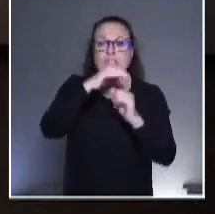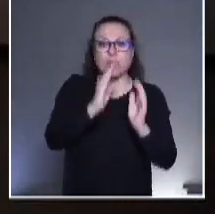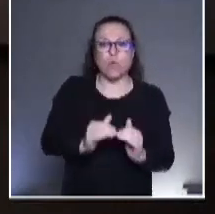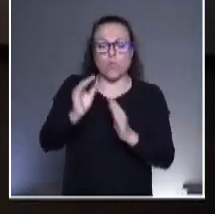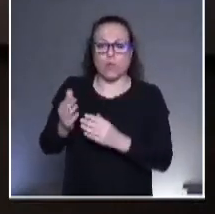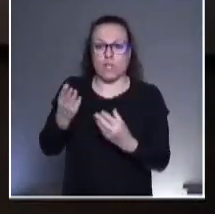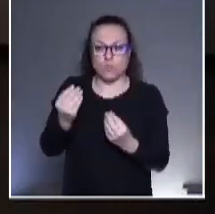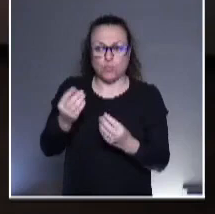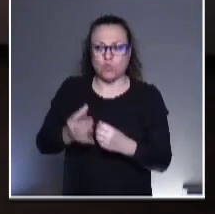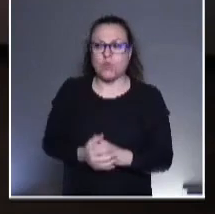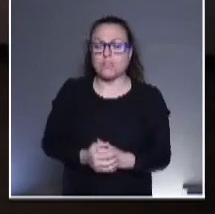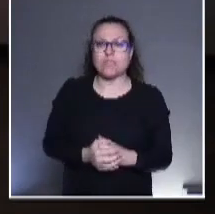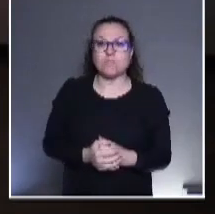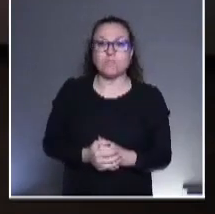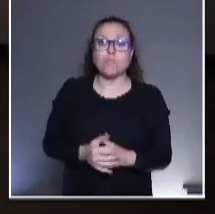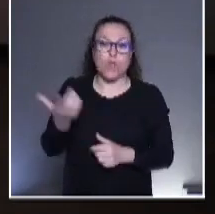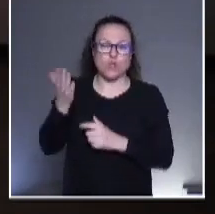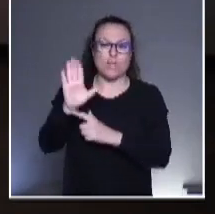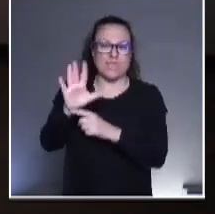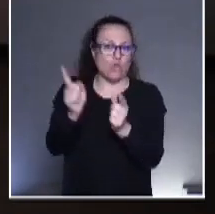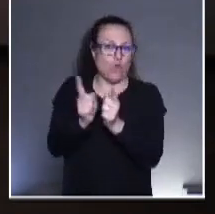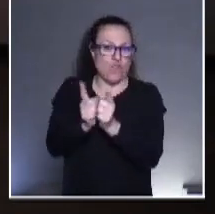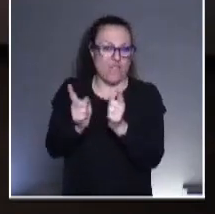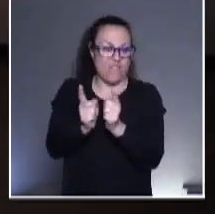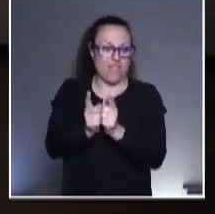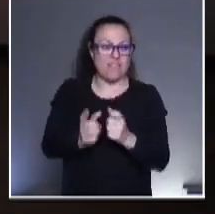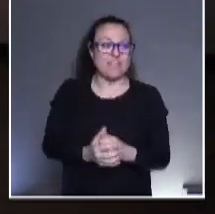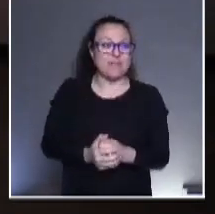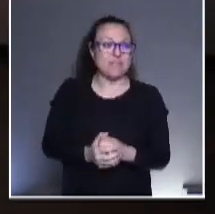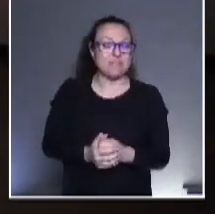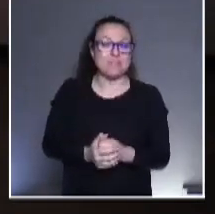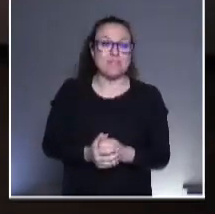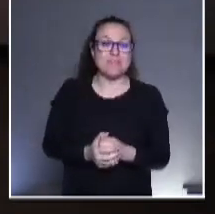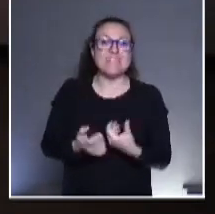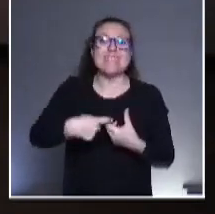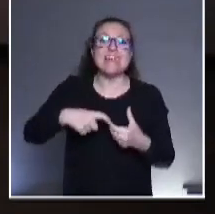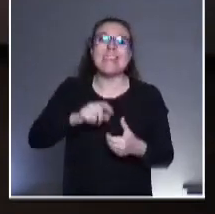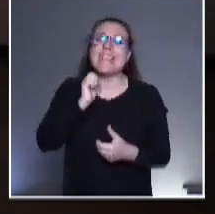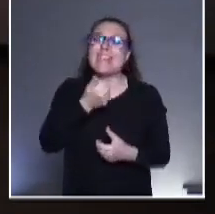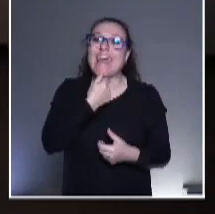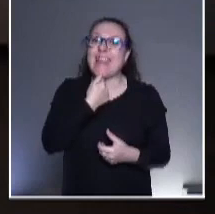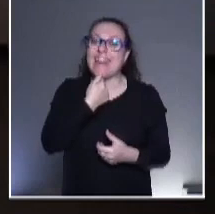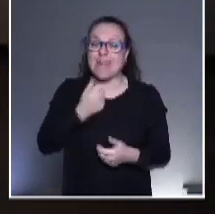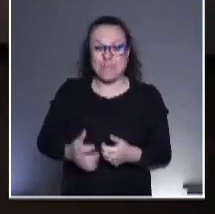y administraciones. Dejadme que os presente brevemente de qué se compone, de quién se compone